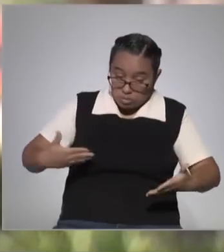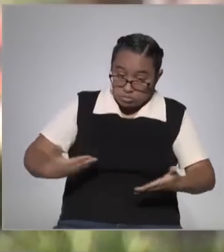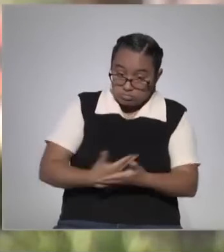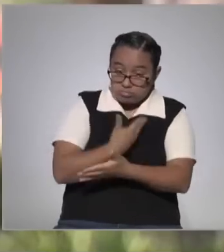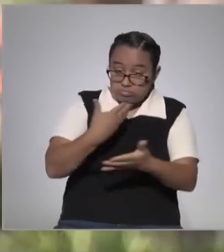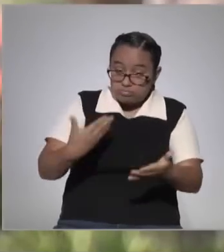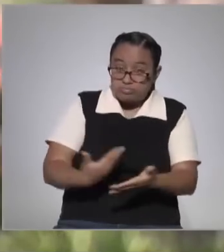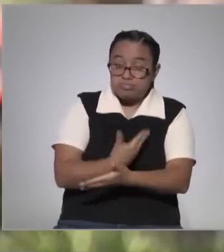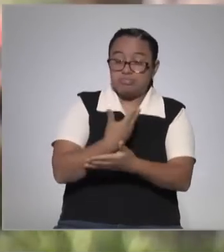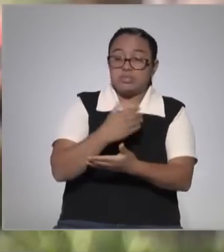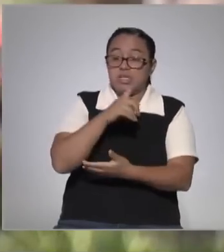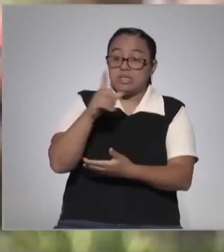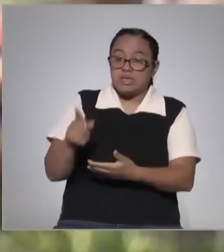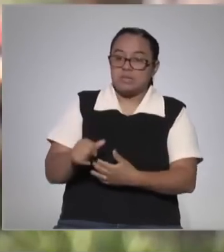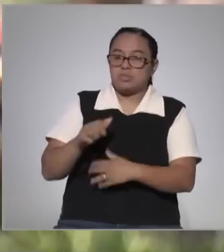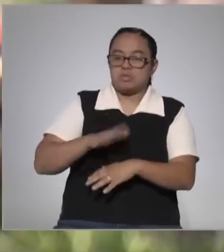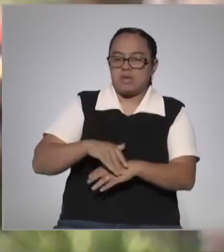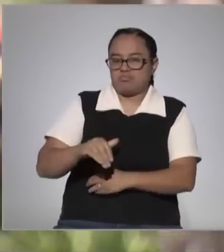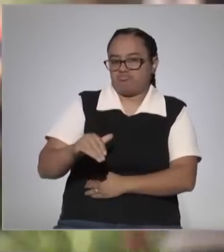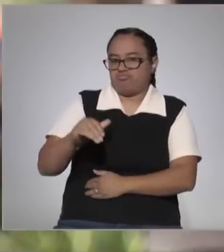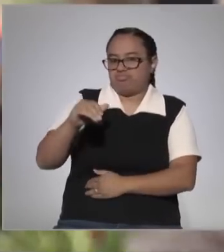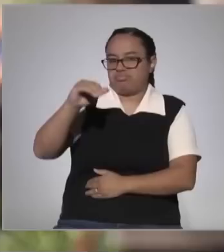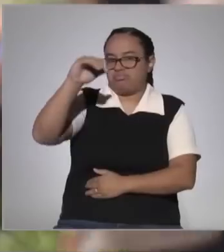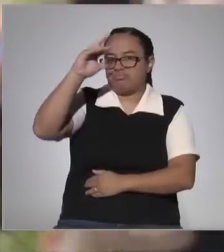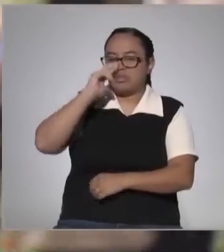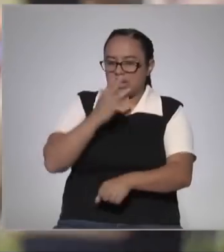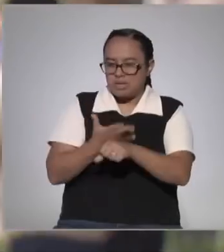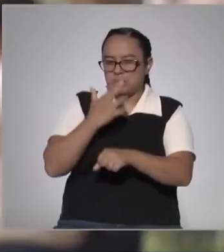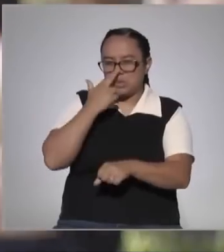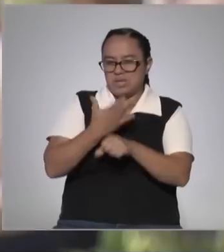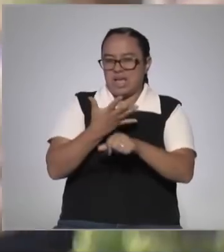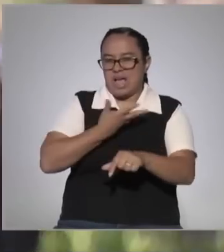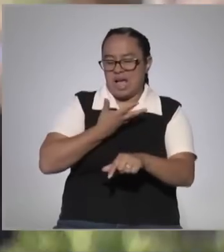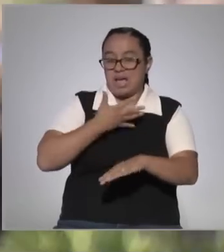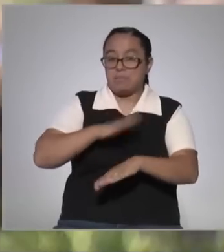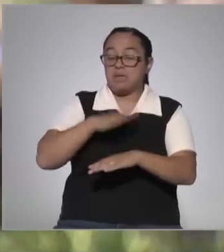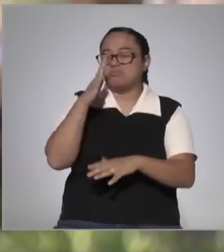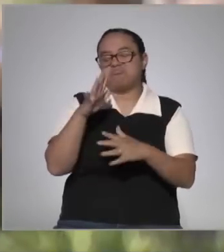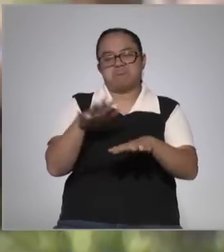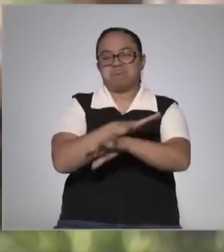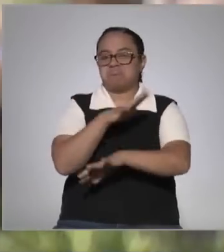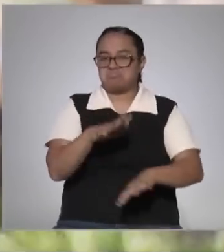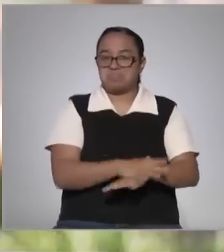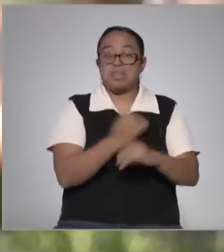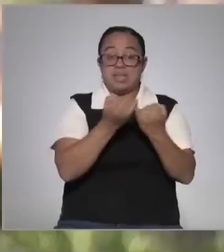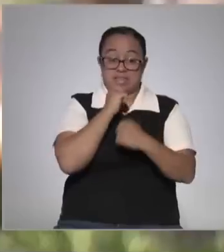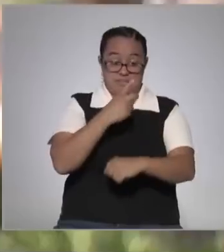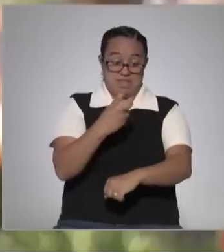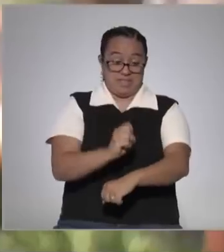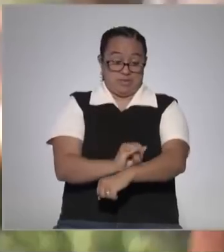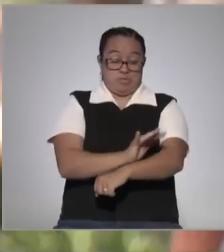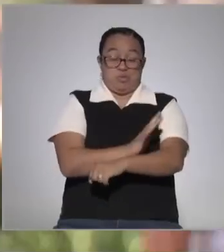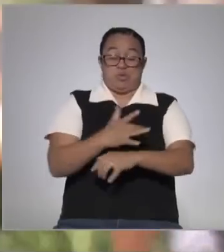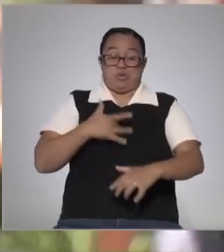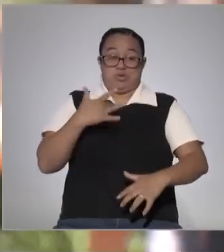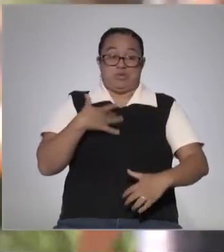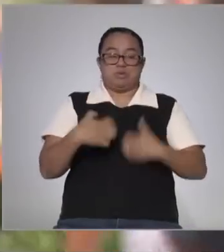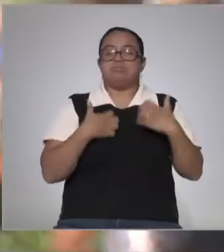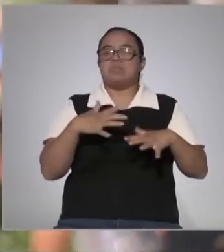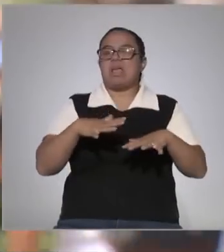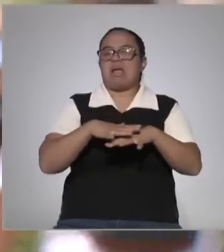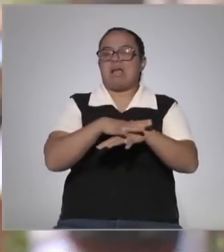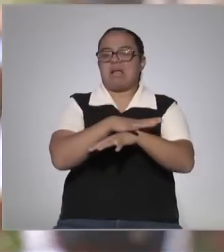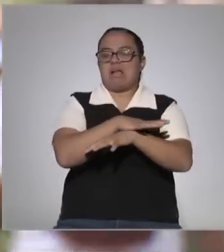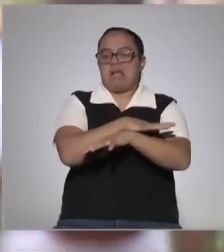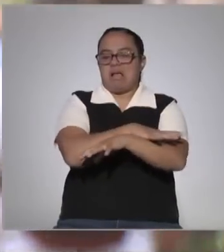teniendo responsabilidades, pues todo va cambiando, ¿no? Incluso las emociones también cambian. A lo mejor pudiera tornarse